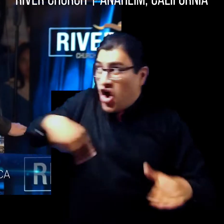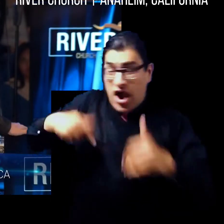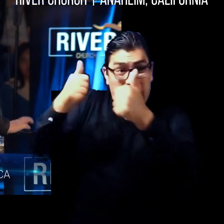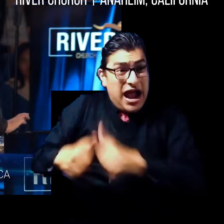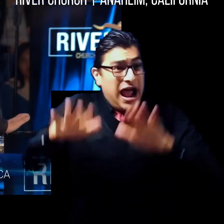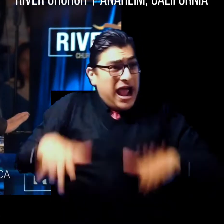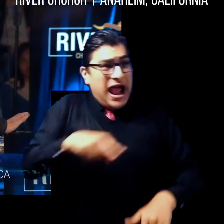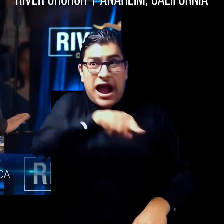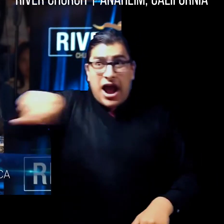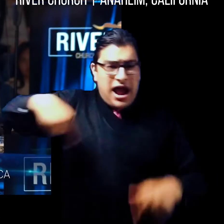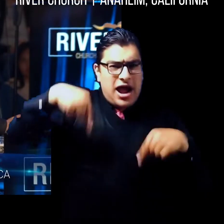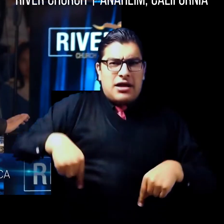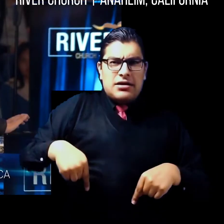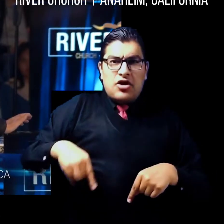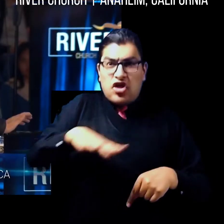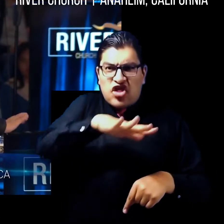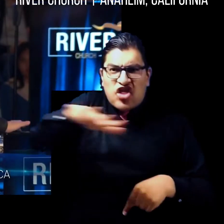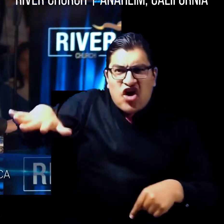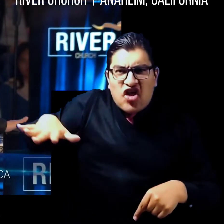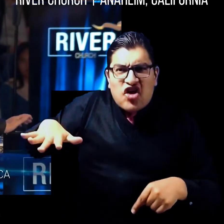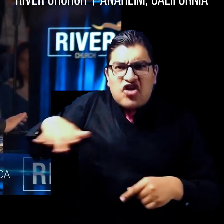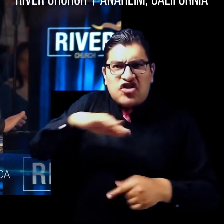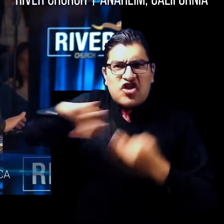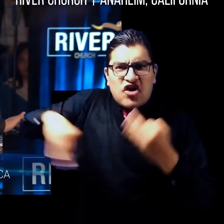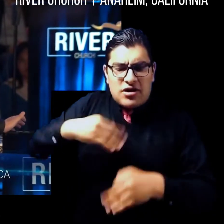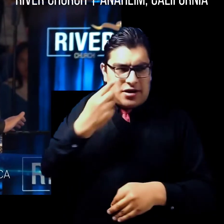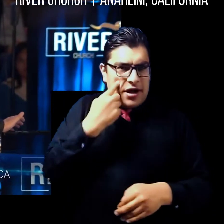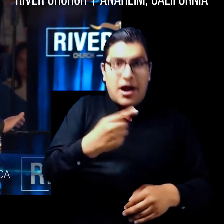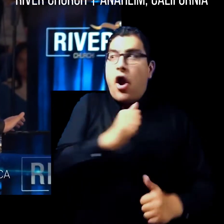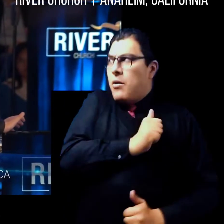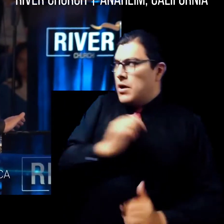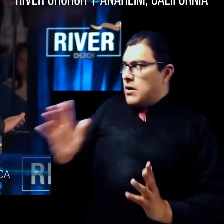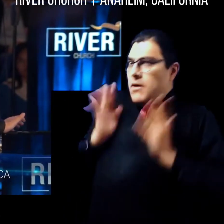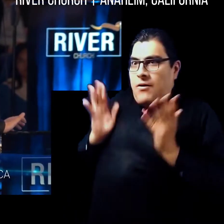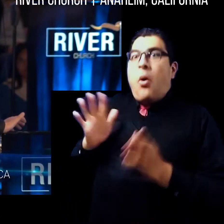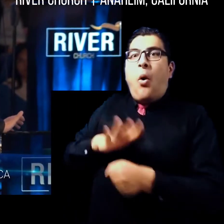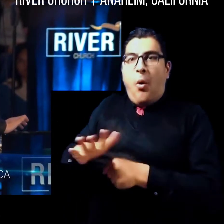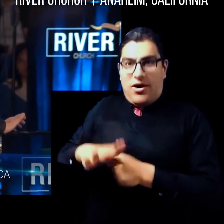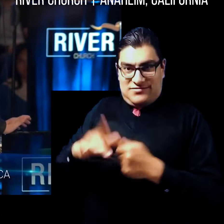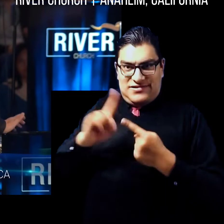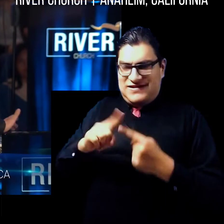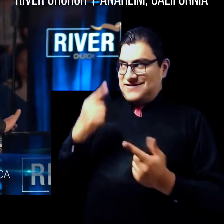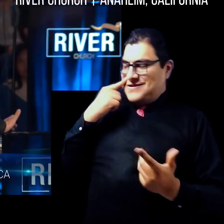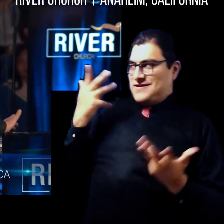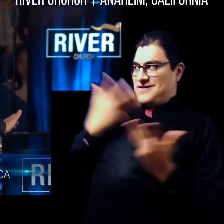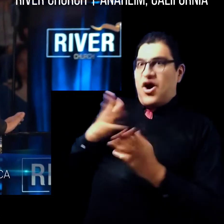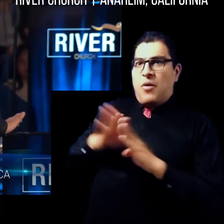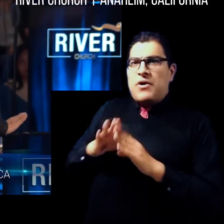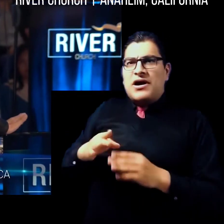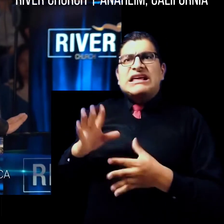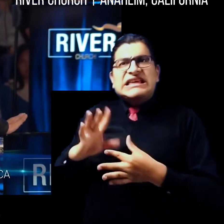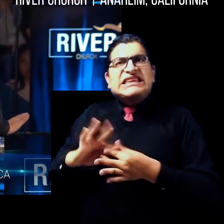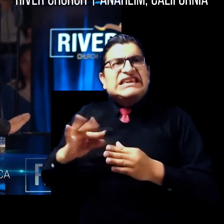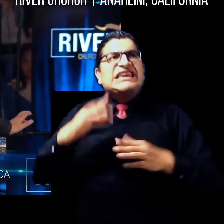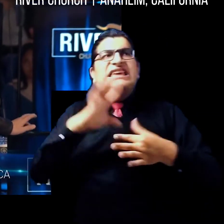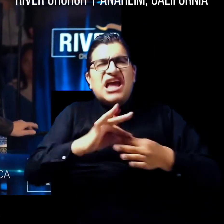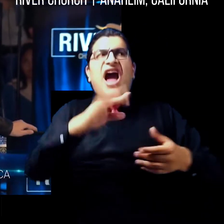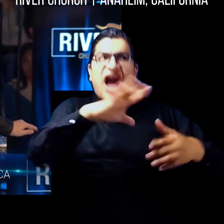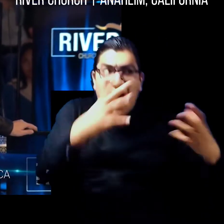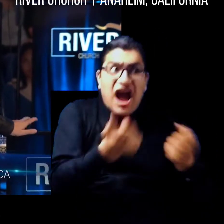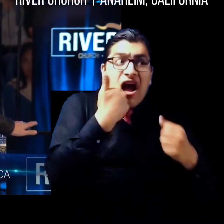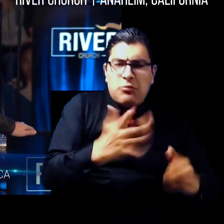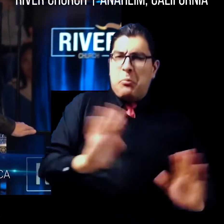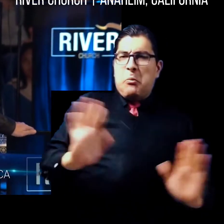Todos. Otra pregunta que me llama la atención. La primera fue, ¿qué vio el carcelero, no? ¿Quién le predicó para que quisiera ser